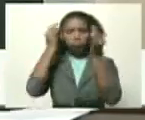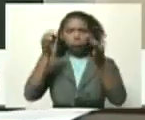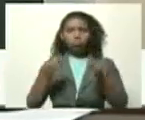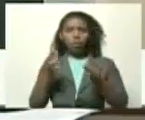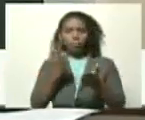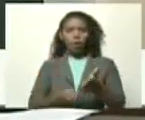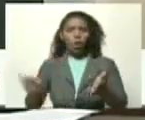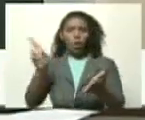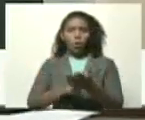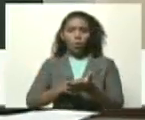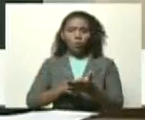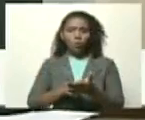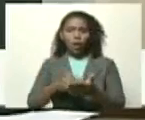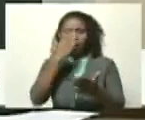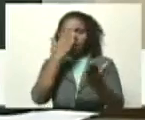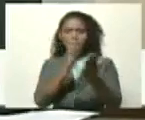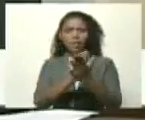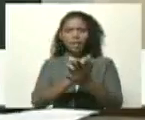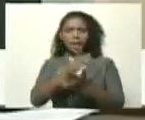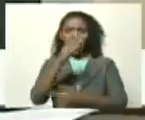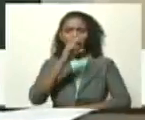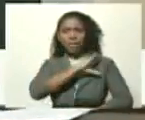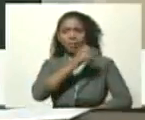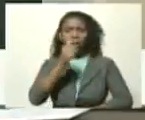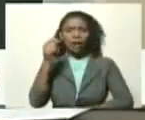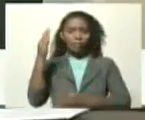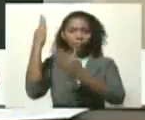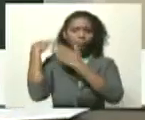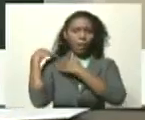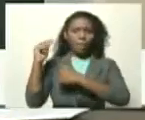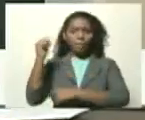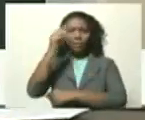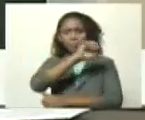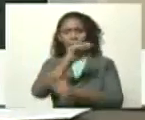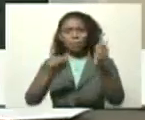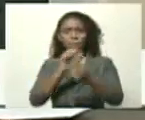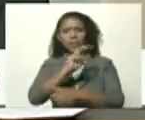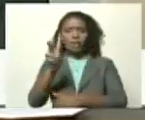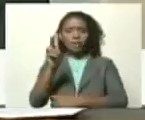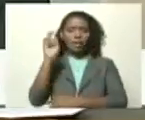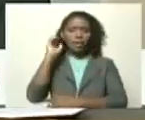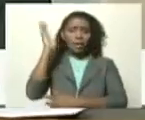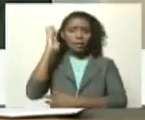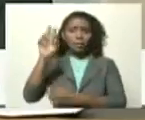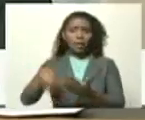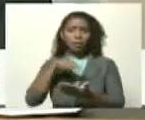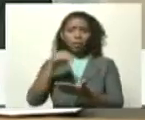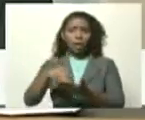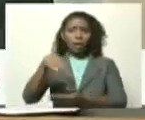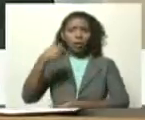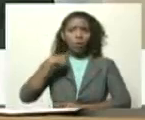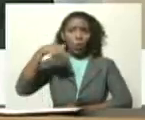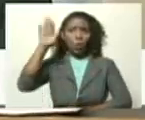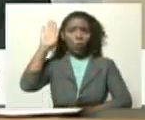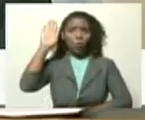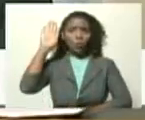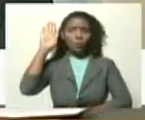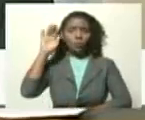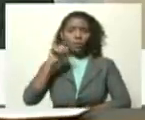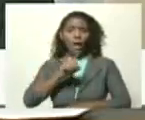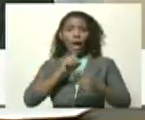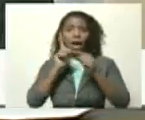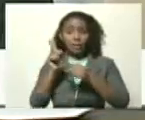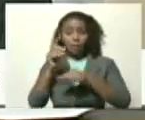ratificación al frente de la directiva en el cargo de la primera vicepresidencia de la Asamblea Nacional. Lo juro. Si así lo